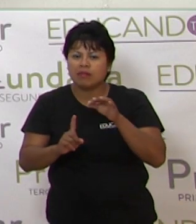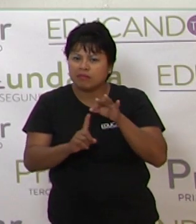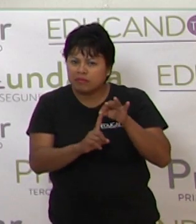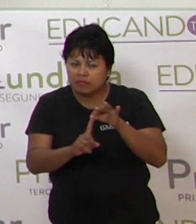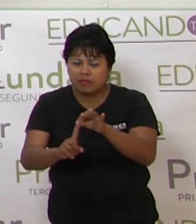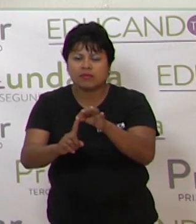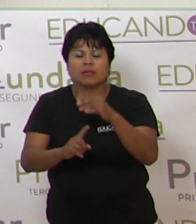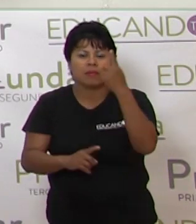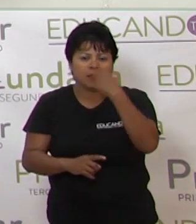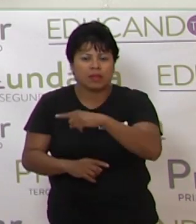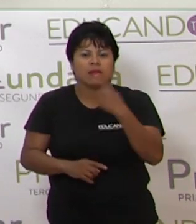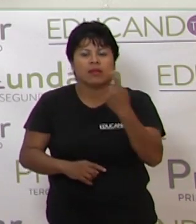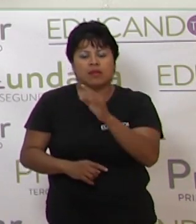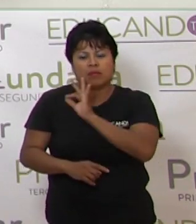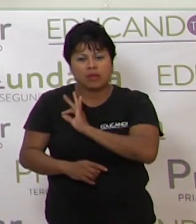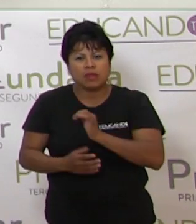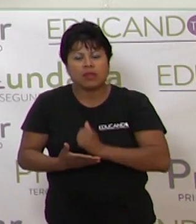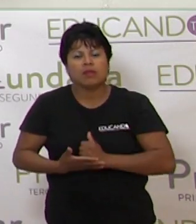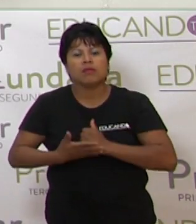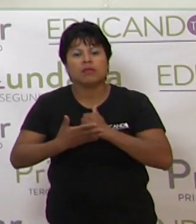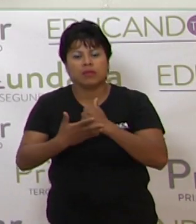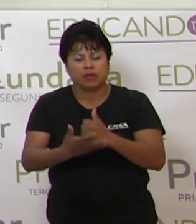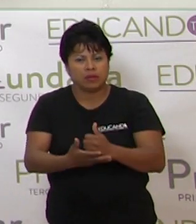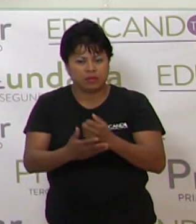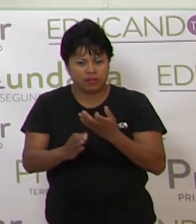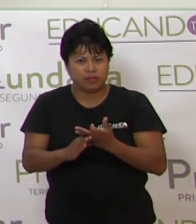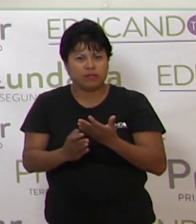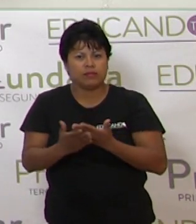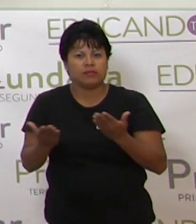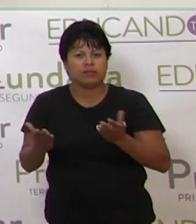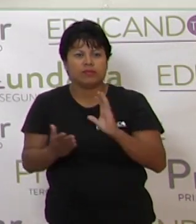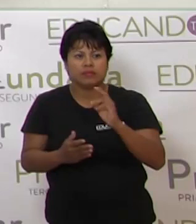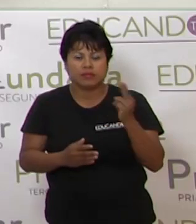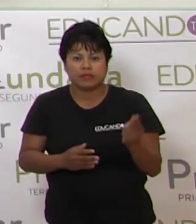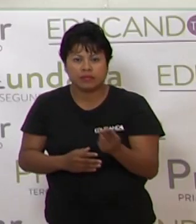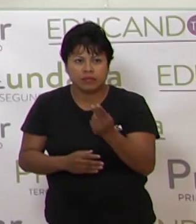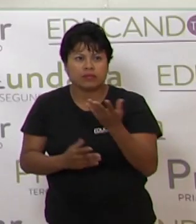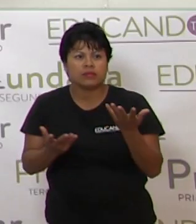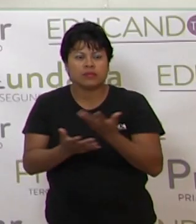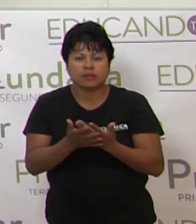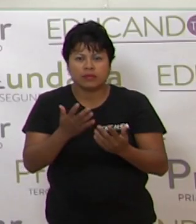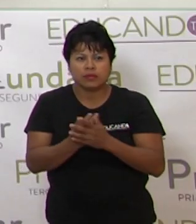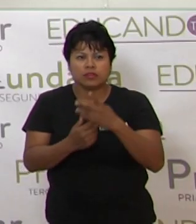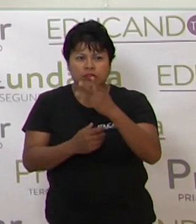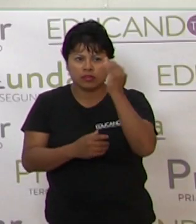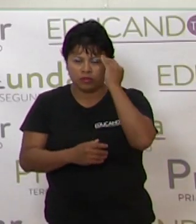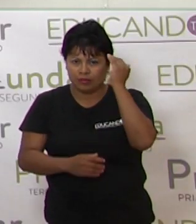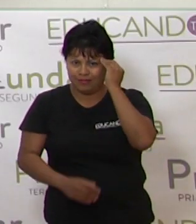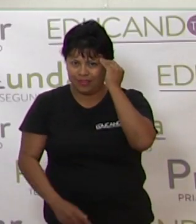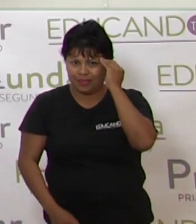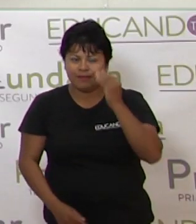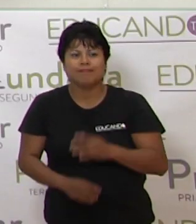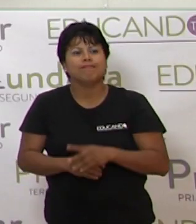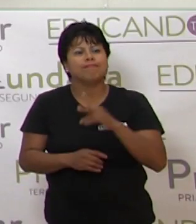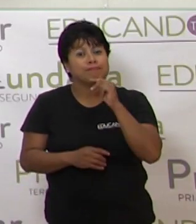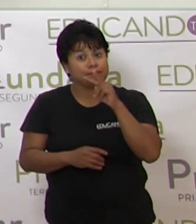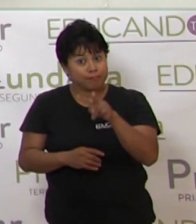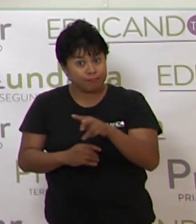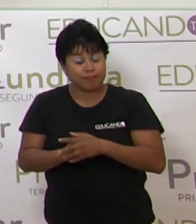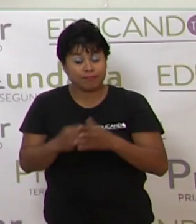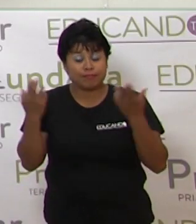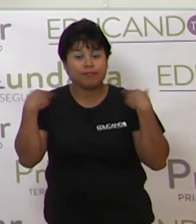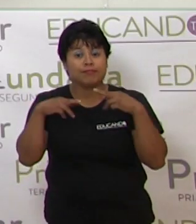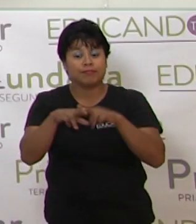didácticas para que los pueda ayudar al momento de que ustedes construyan su conocimiento. También